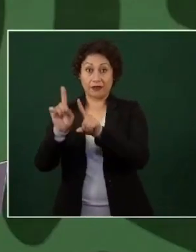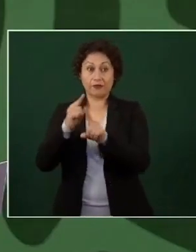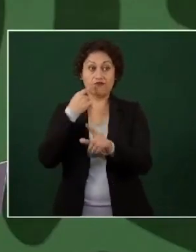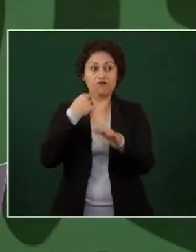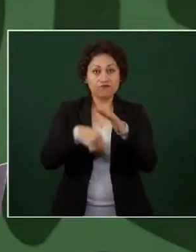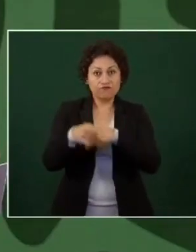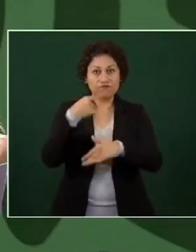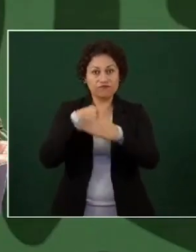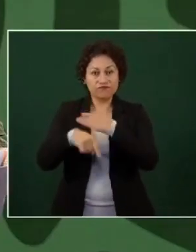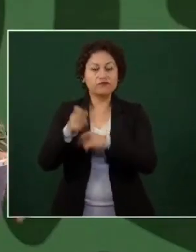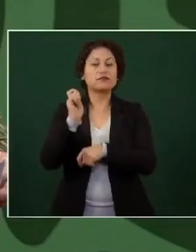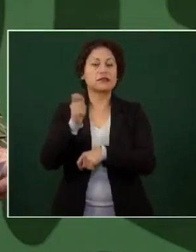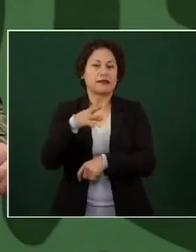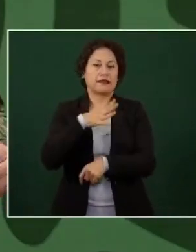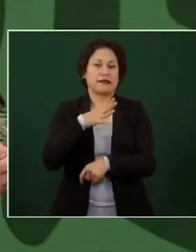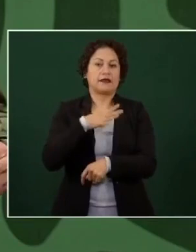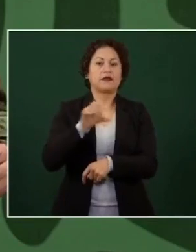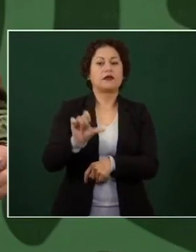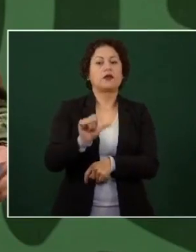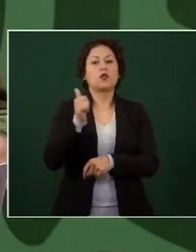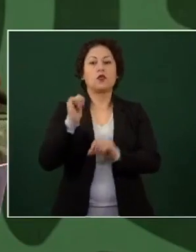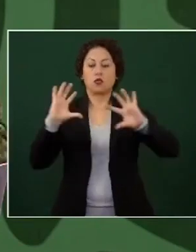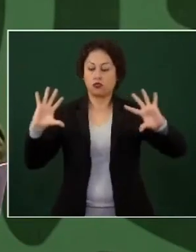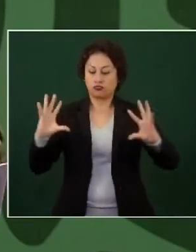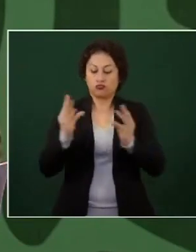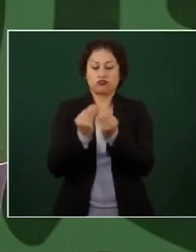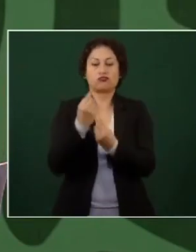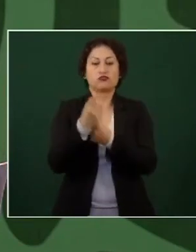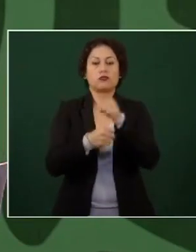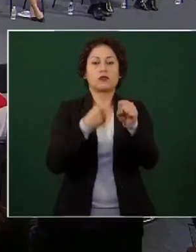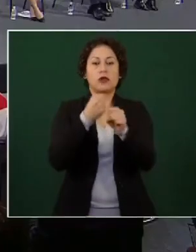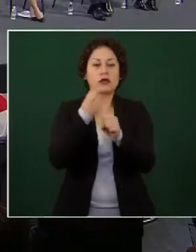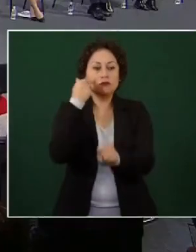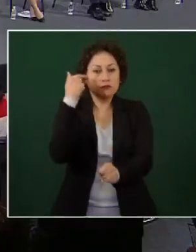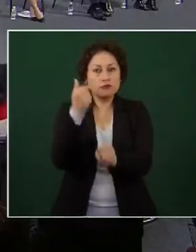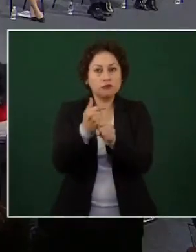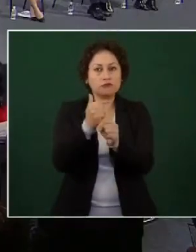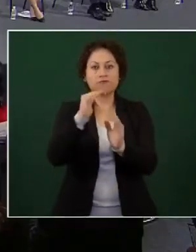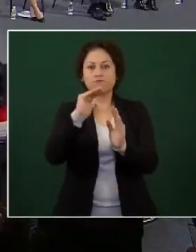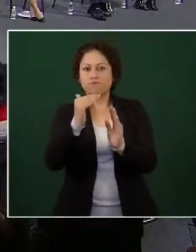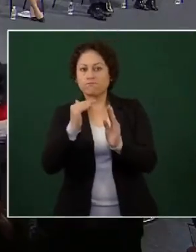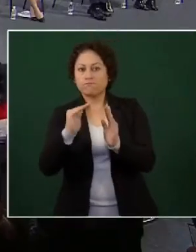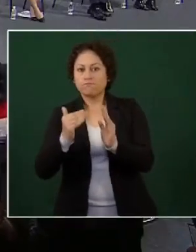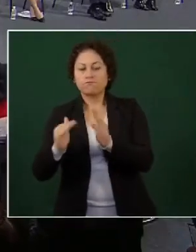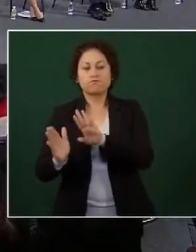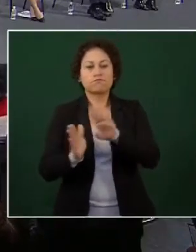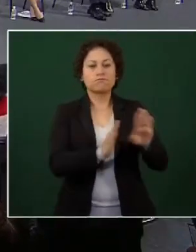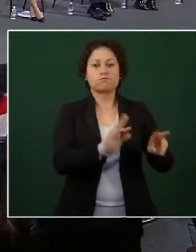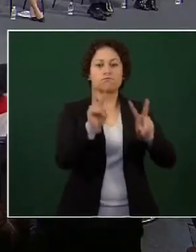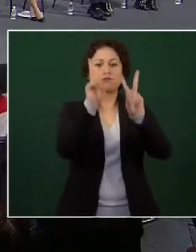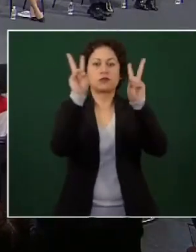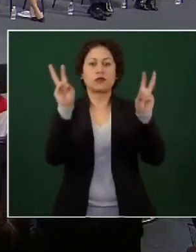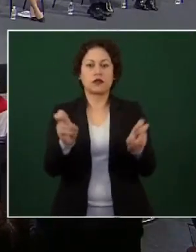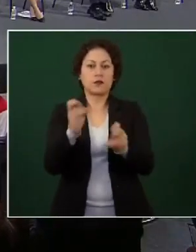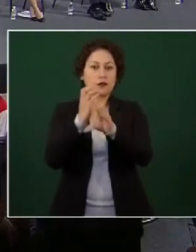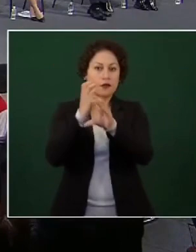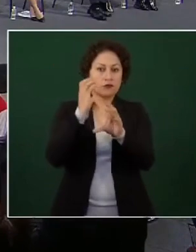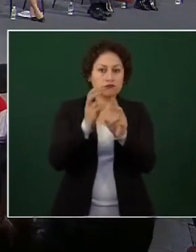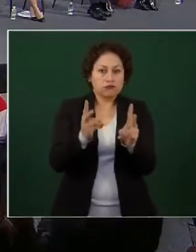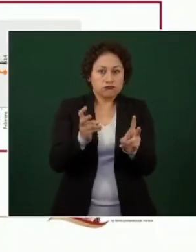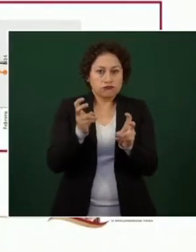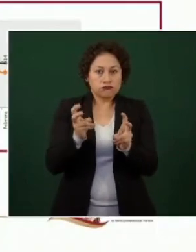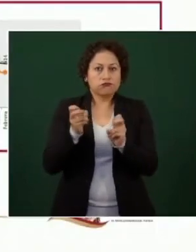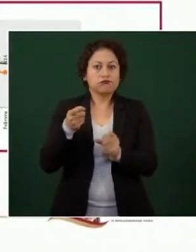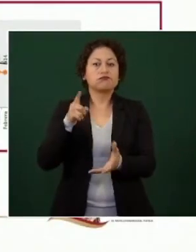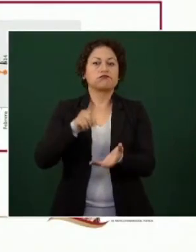acumulado anual llevan una tendencia hacia la baja. En el robo de transportes hubo 524 delitos